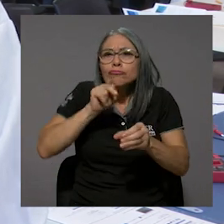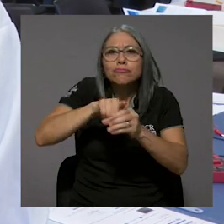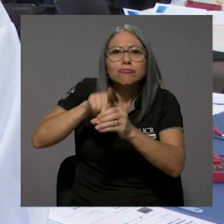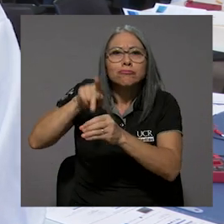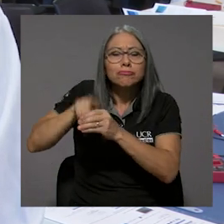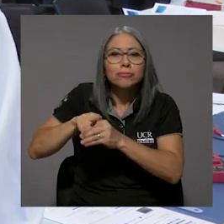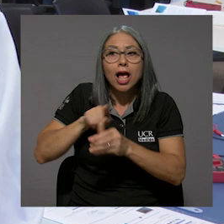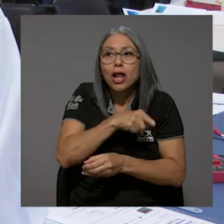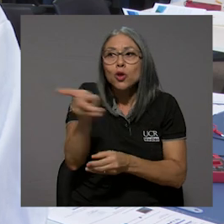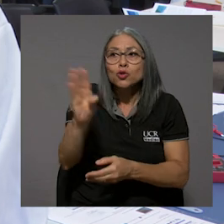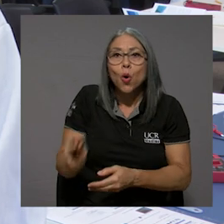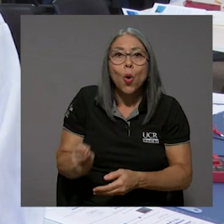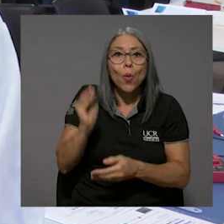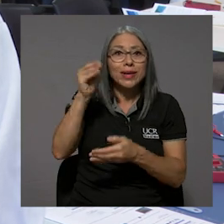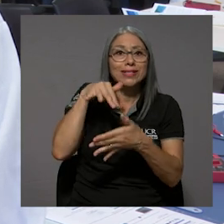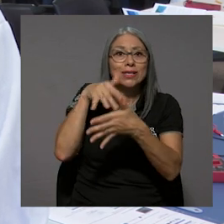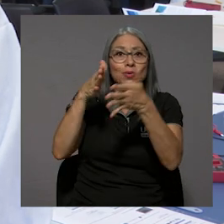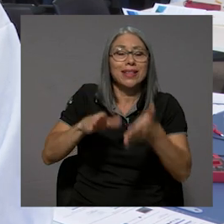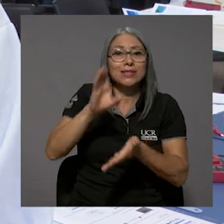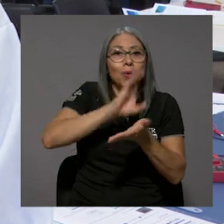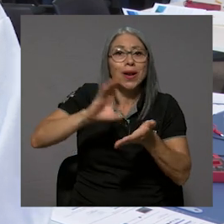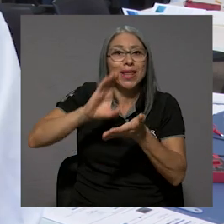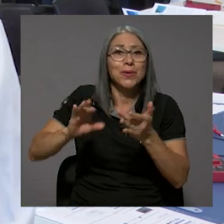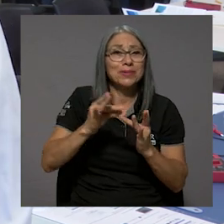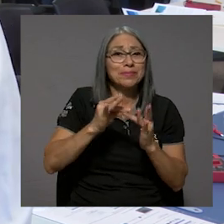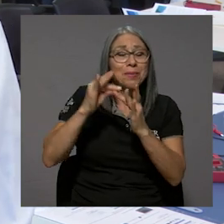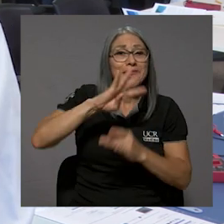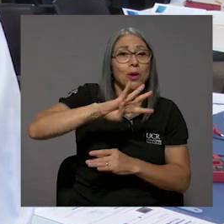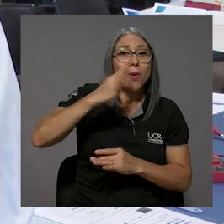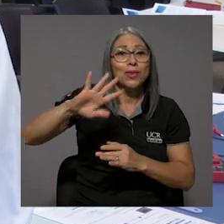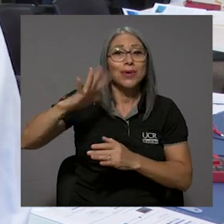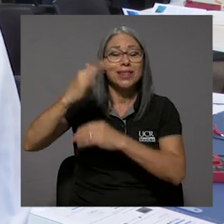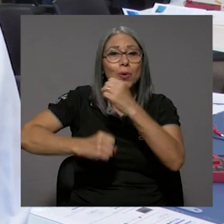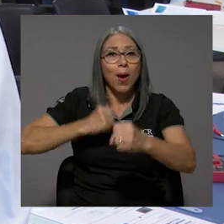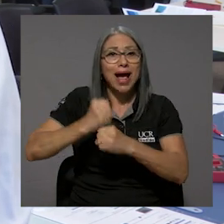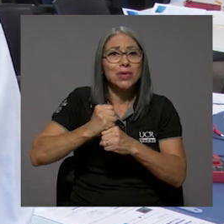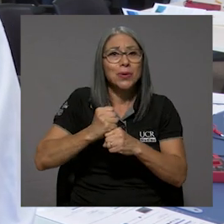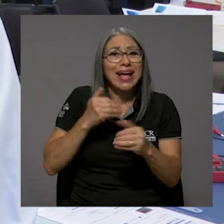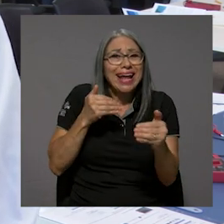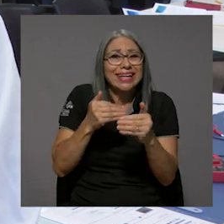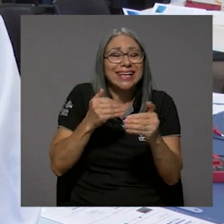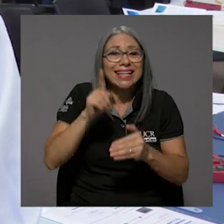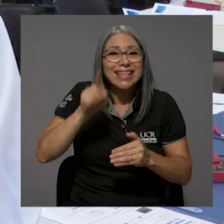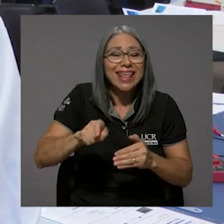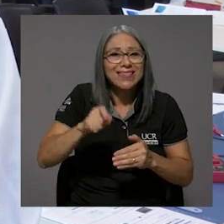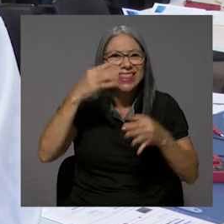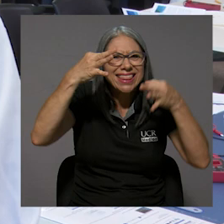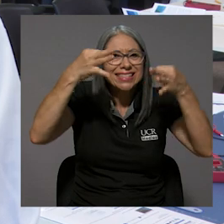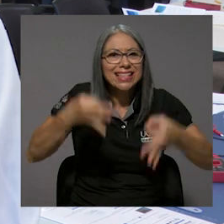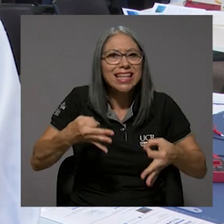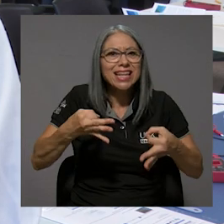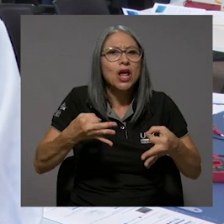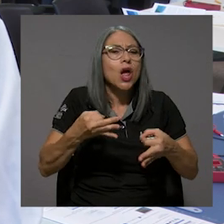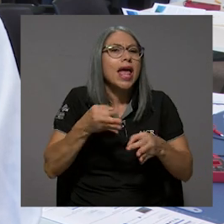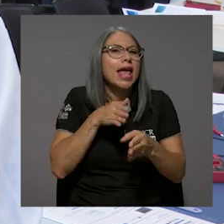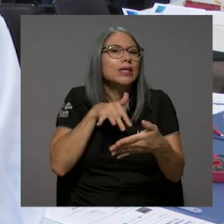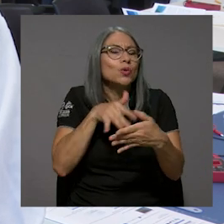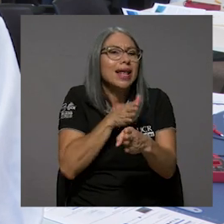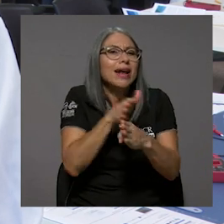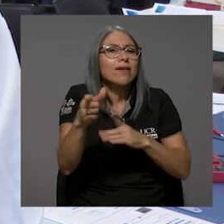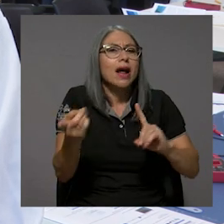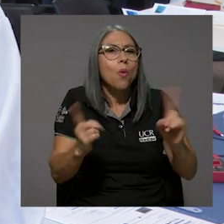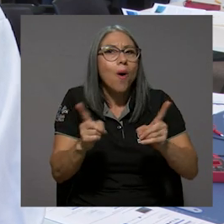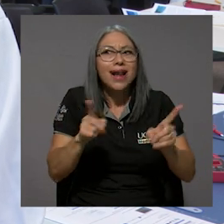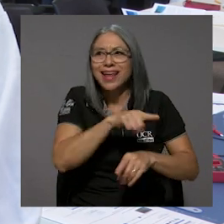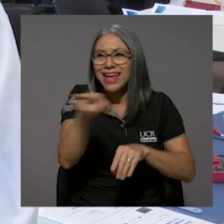colegios, especialmente cuarto y quinto año, que están también a punto de decidir sus carreras, ¿verdad?, puedan tener esta oportunidad de venir a la